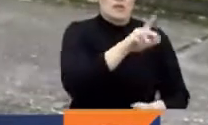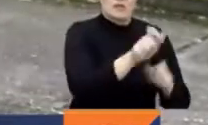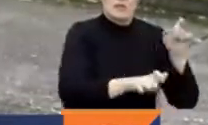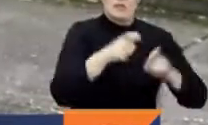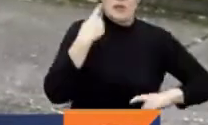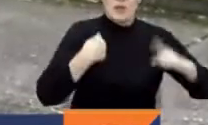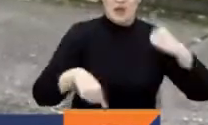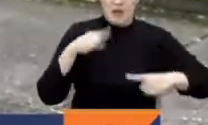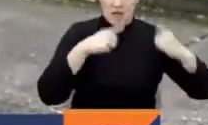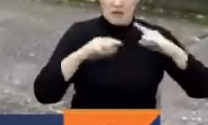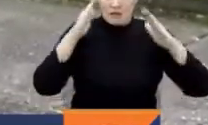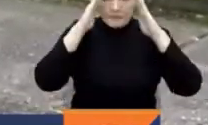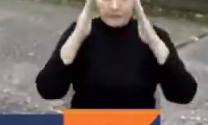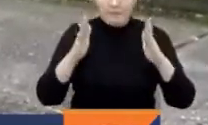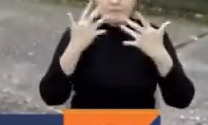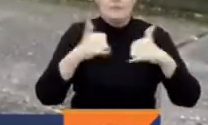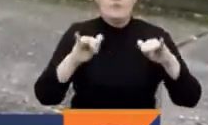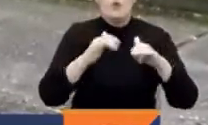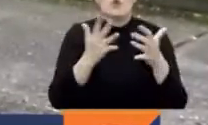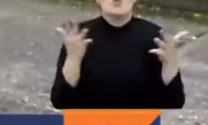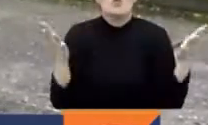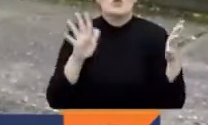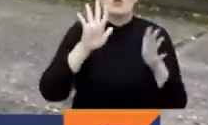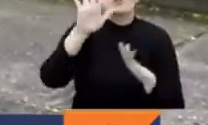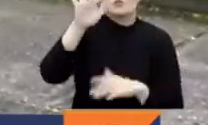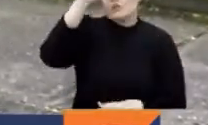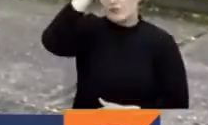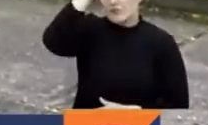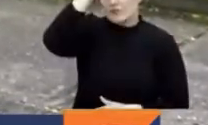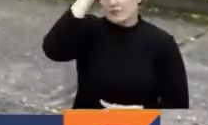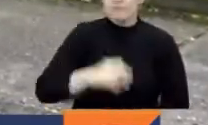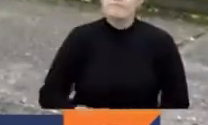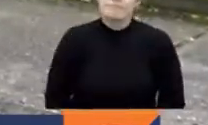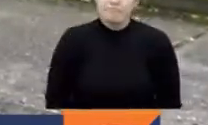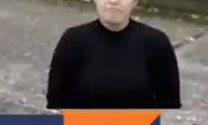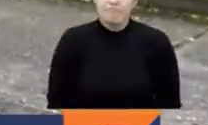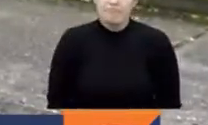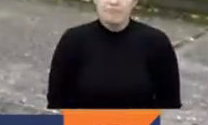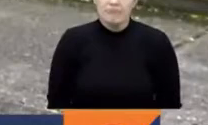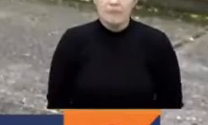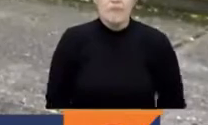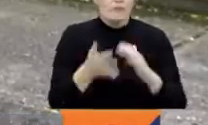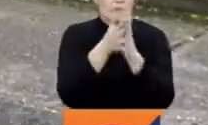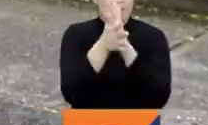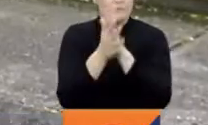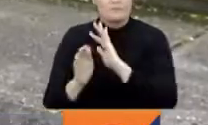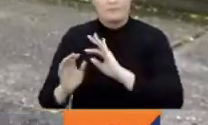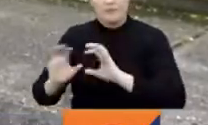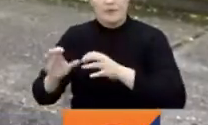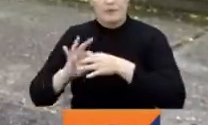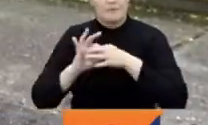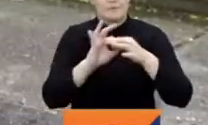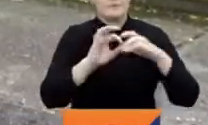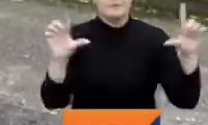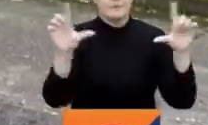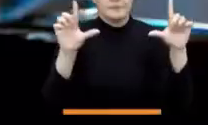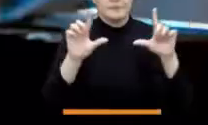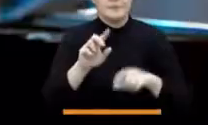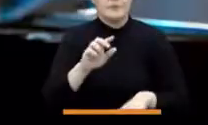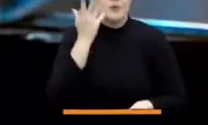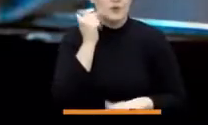atendidas en el Hospital San Marcos del municipio de Chinchiná. Radio Nacional de Colombia y RTVC Noticias, conectados